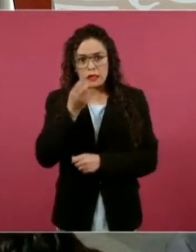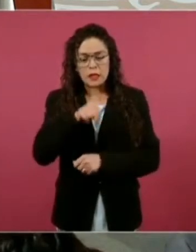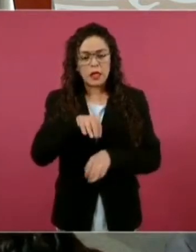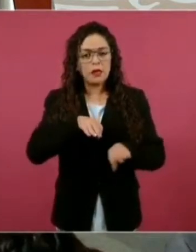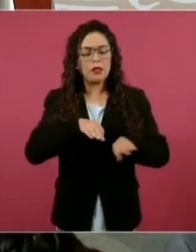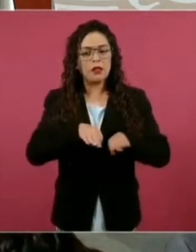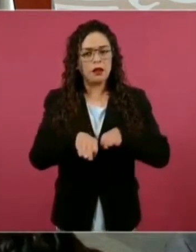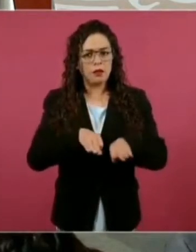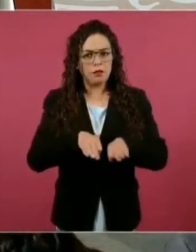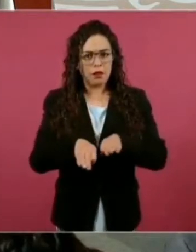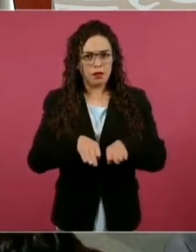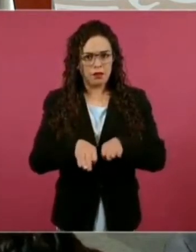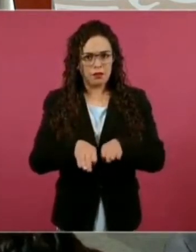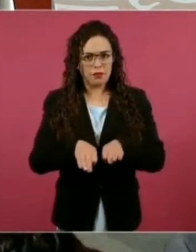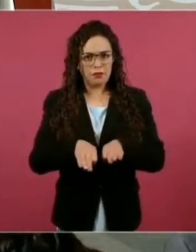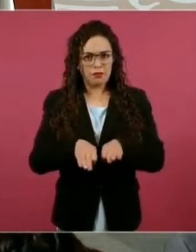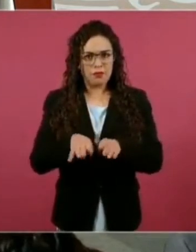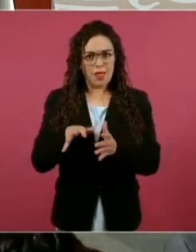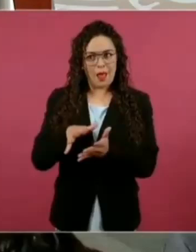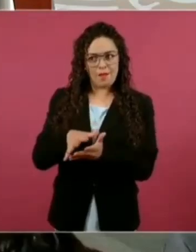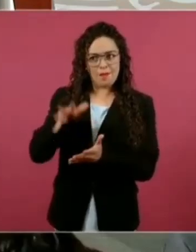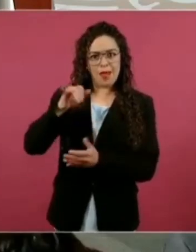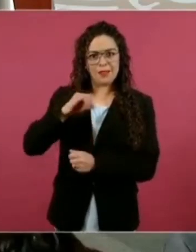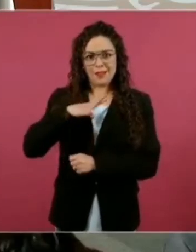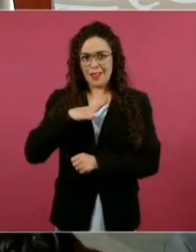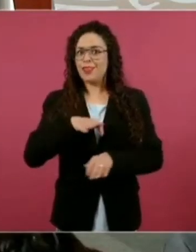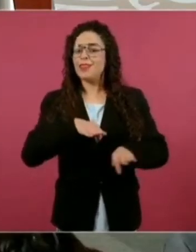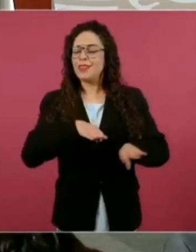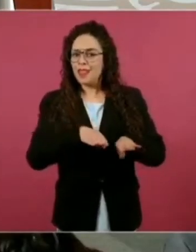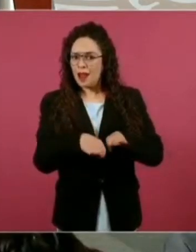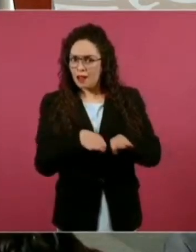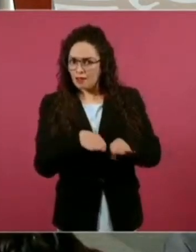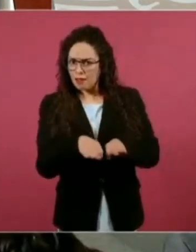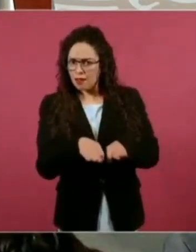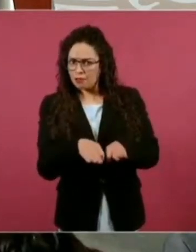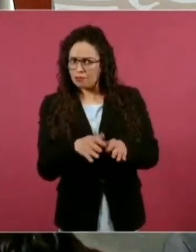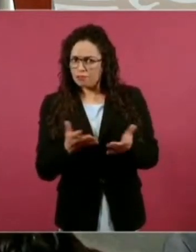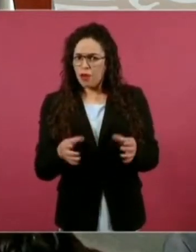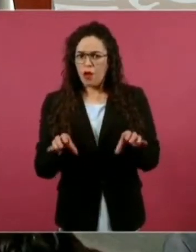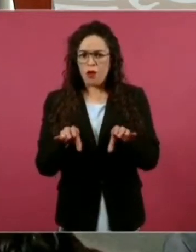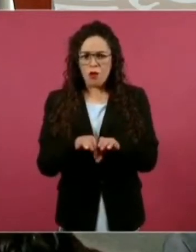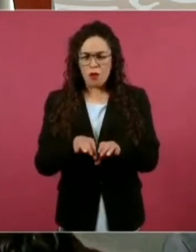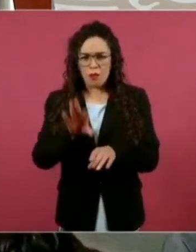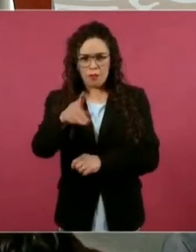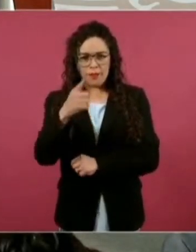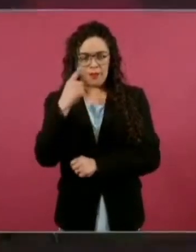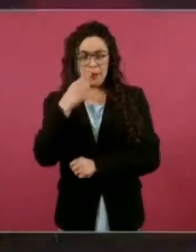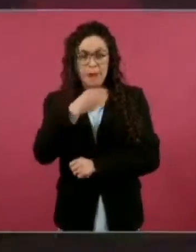¿Cómo explicar que de todos los miembros de la OCDE,